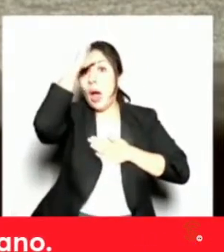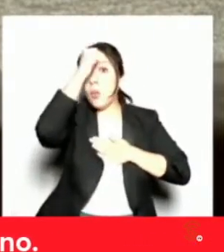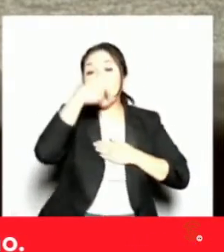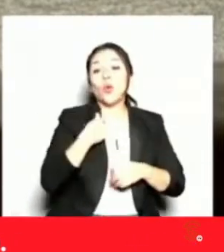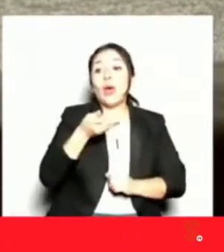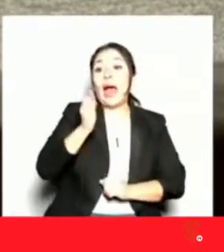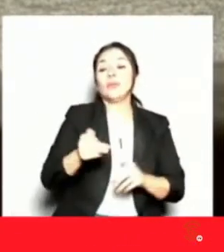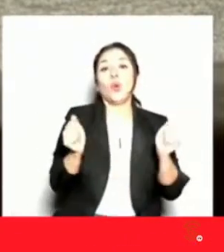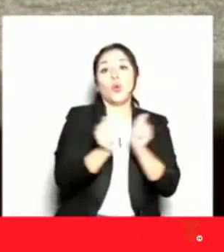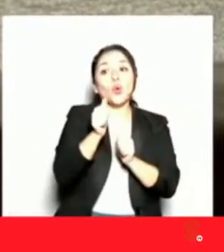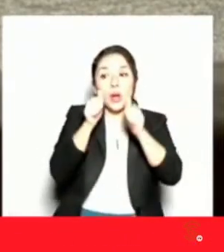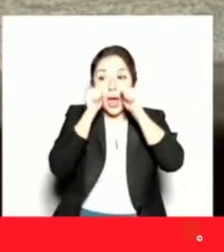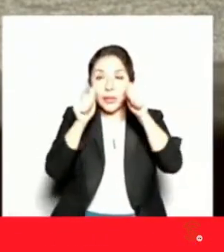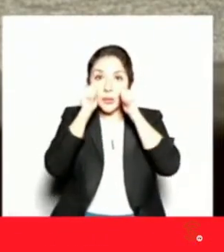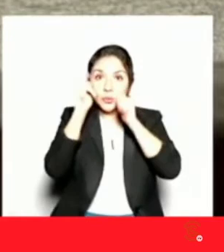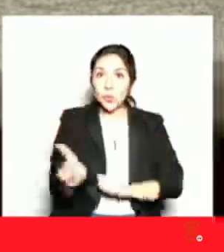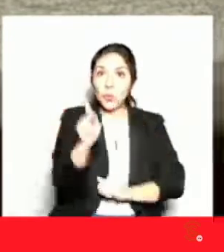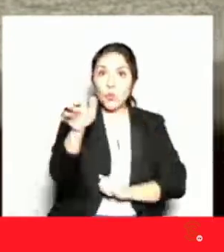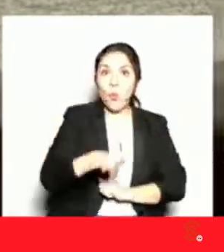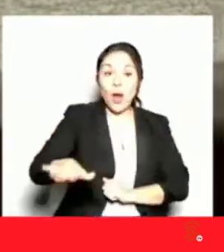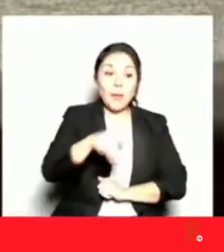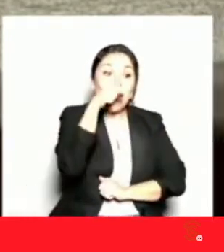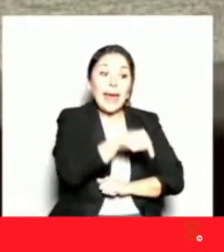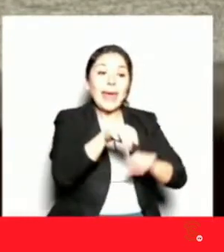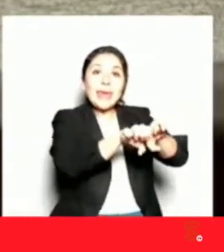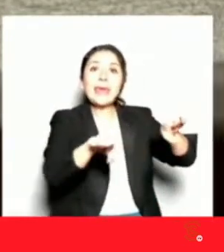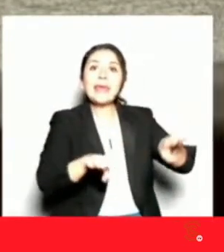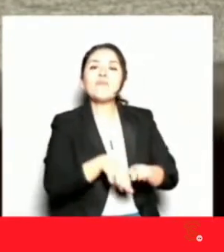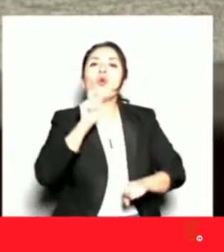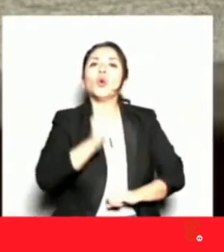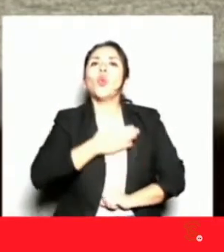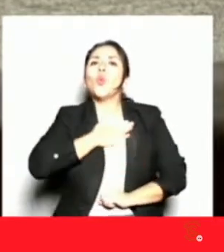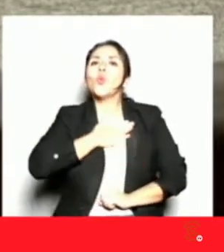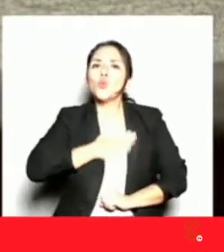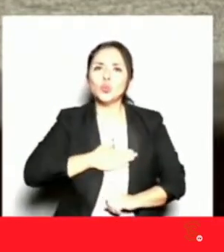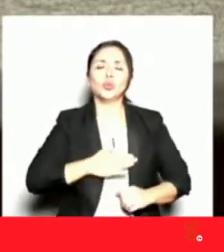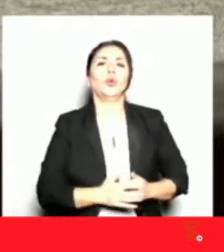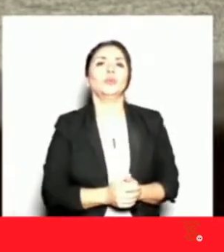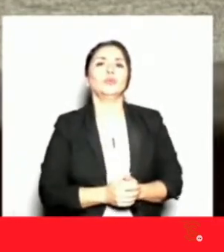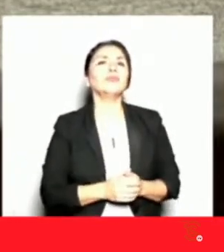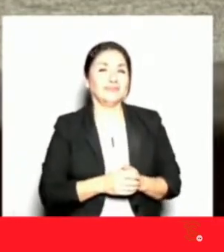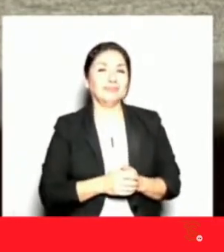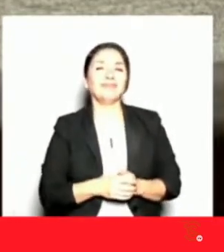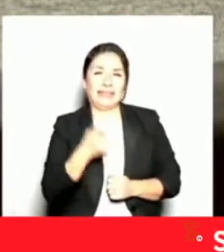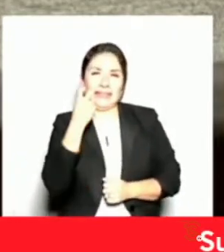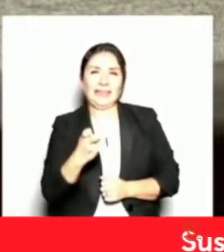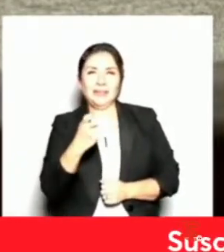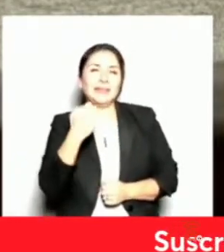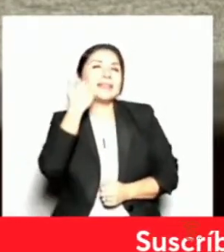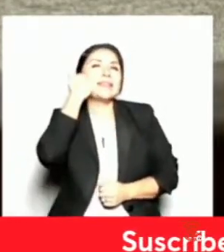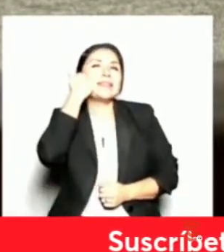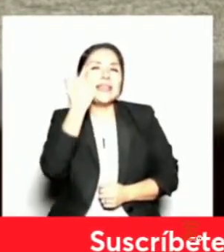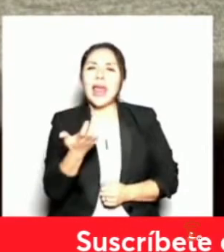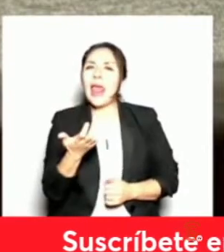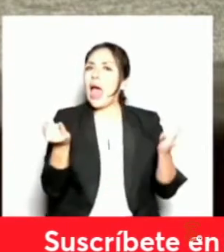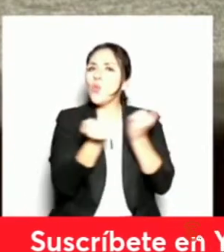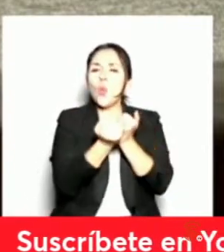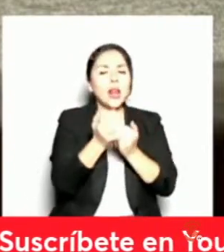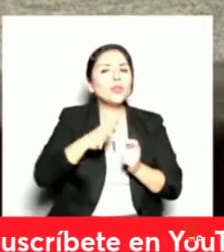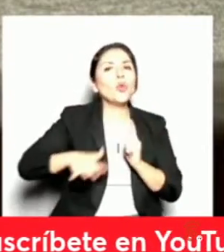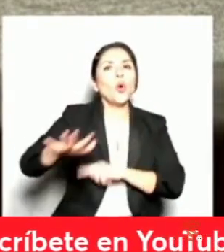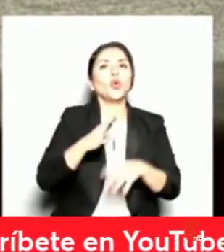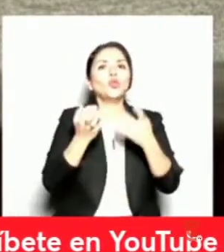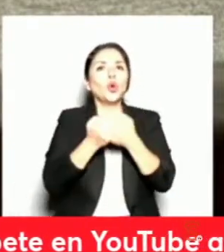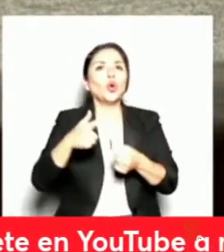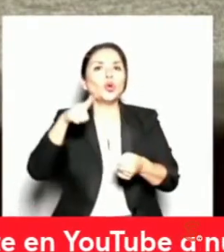pueblo. Es un gabinete paritario, tal y como queremos que sea nuestra